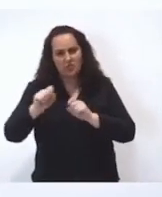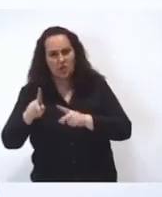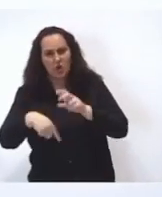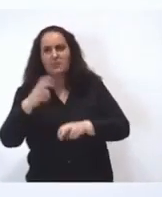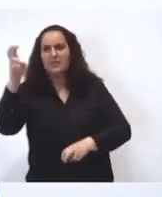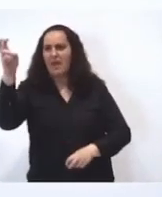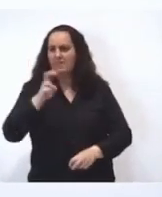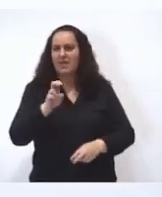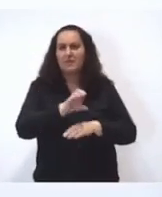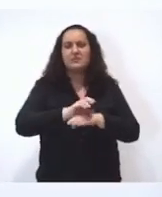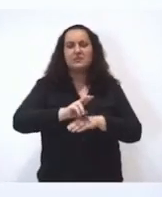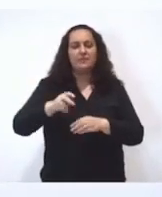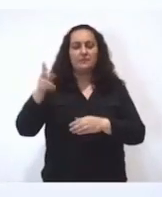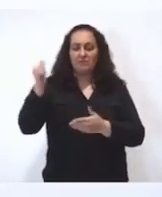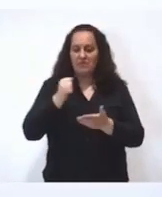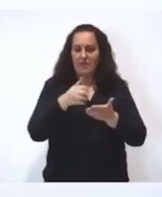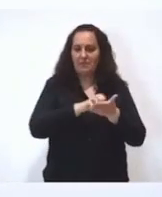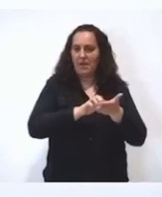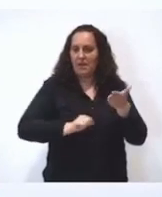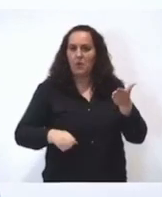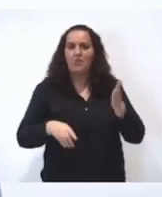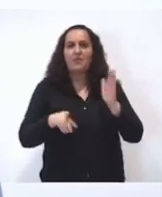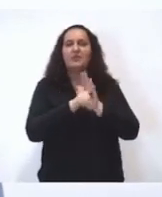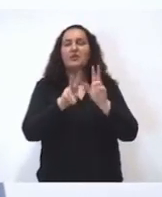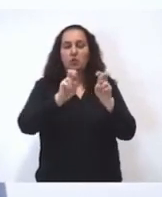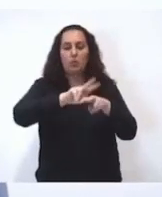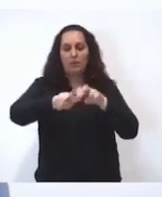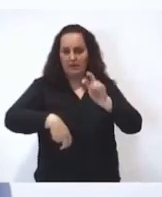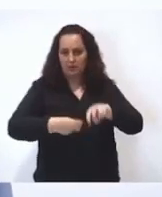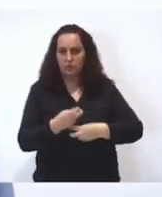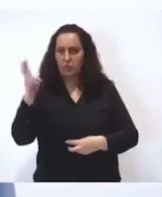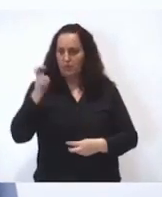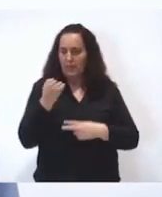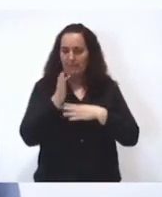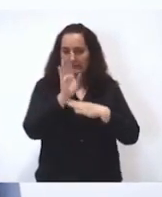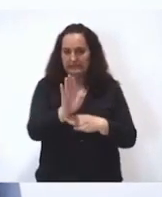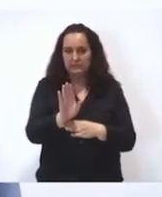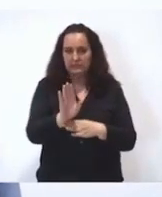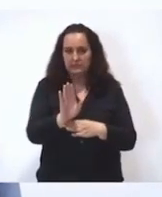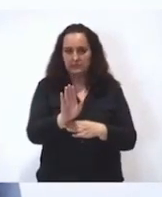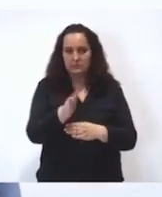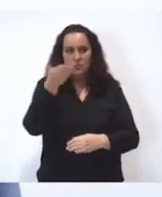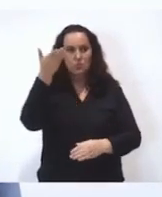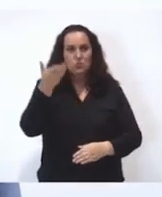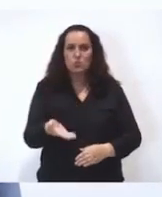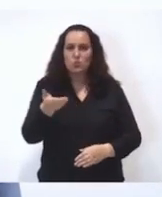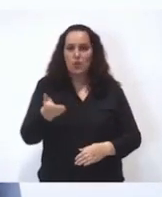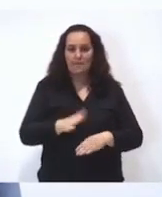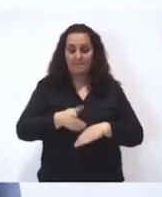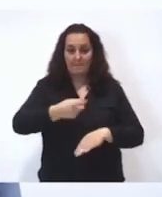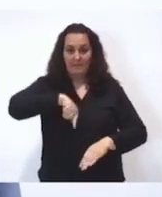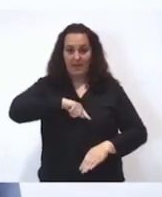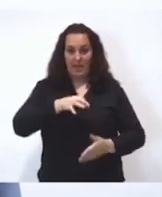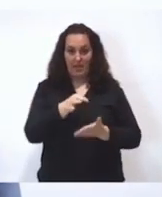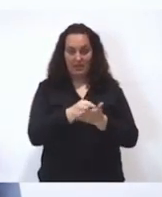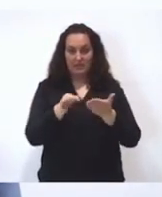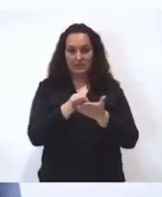vinieron a presentar los borradores de los dos nuevos decretos para la reconstrucción. En algo tan importante para nuestra isla,